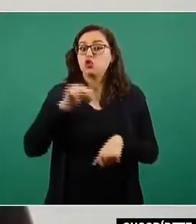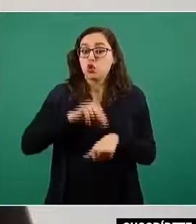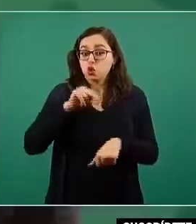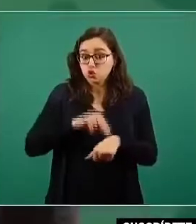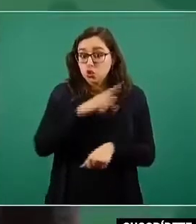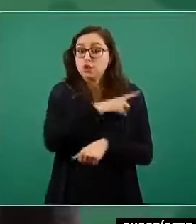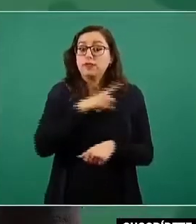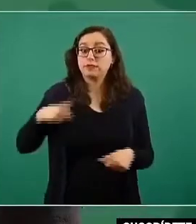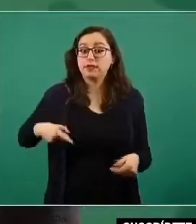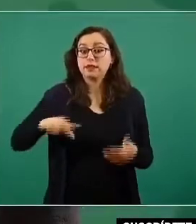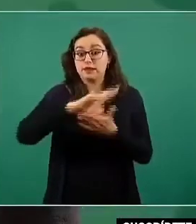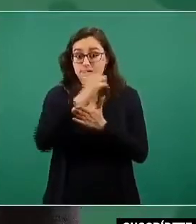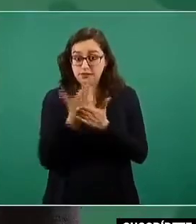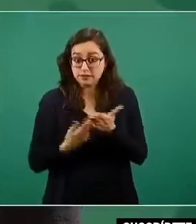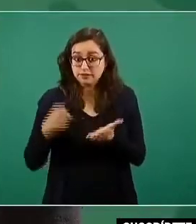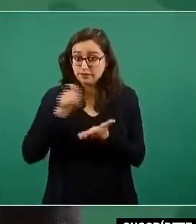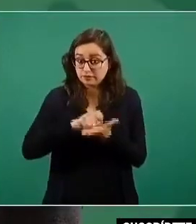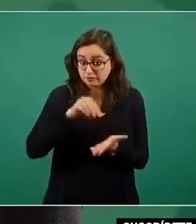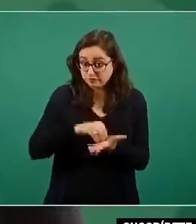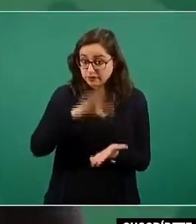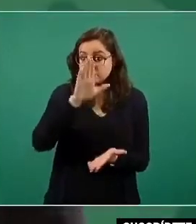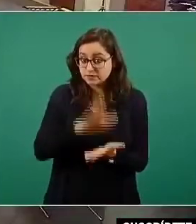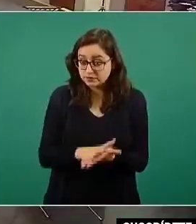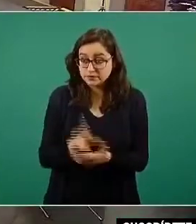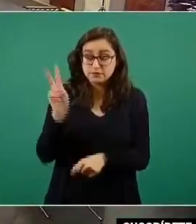una supervisión médica para efectos de este uso.